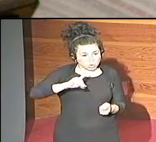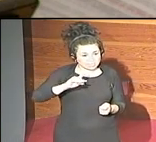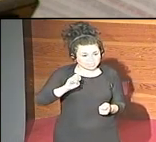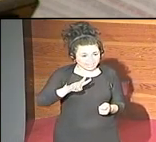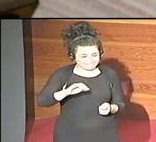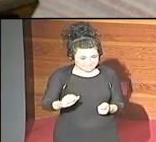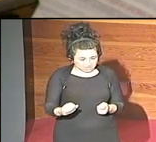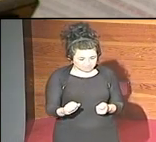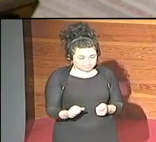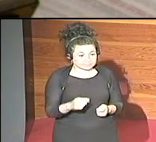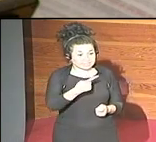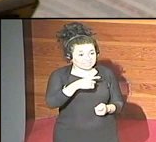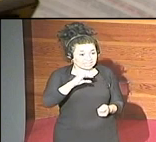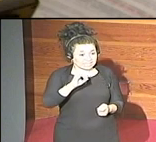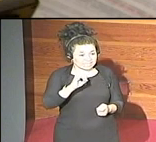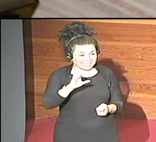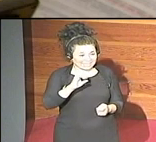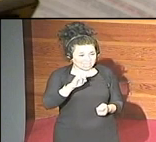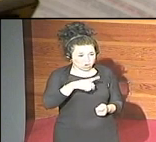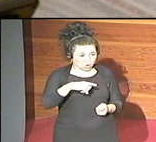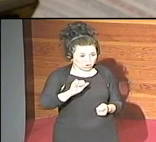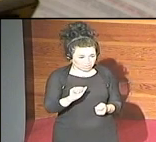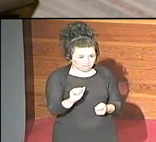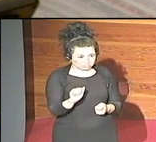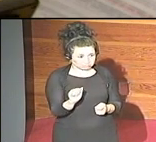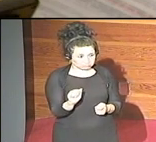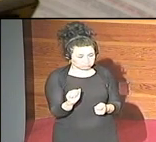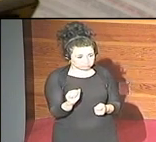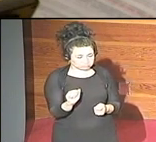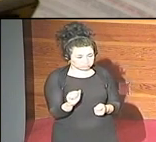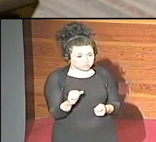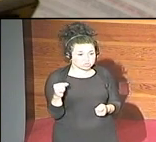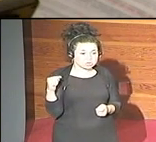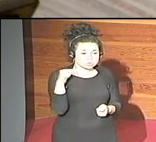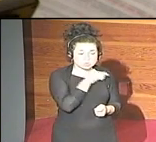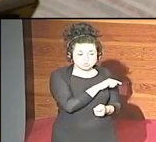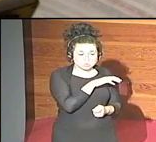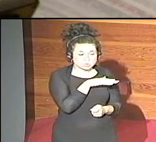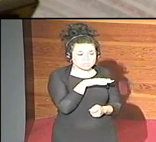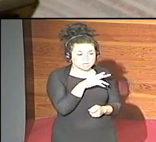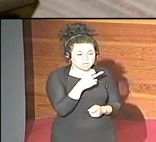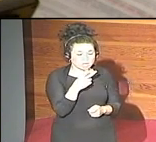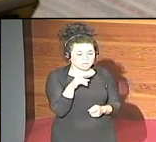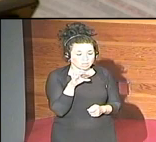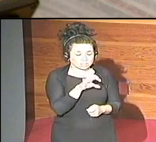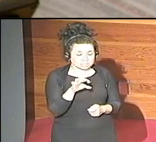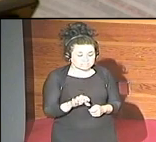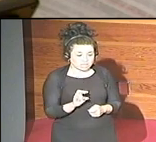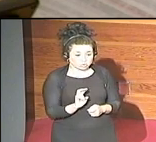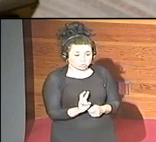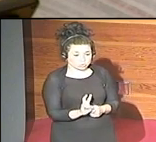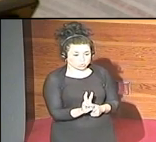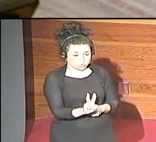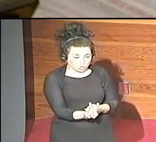Georgia, Rusia ha alentado dos estados